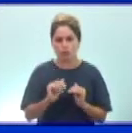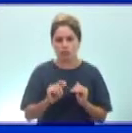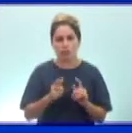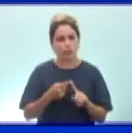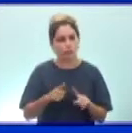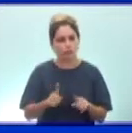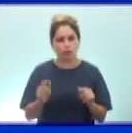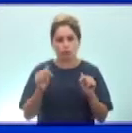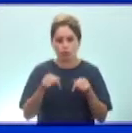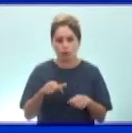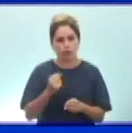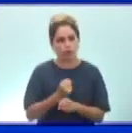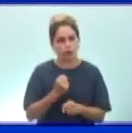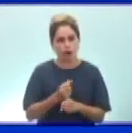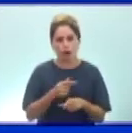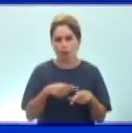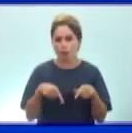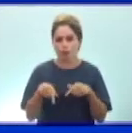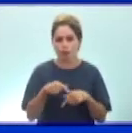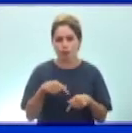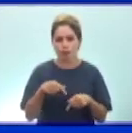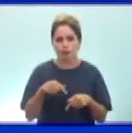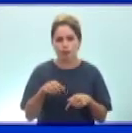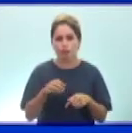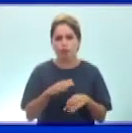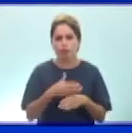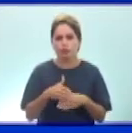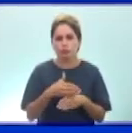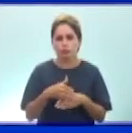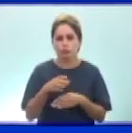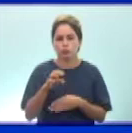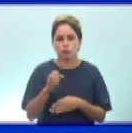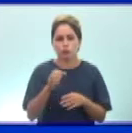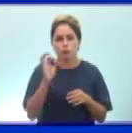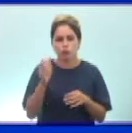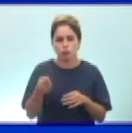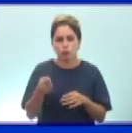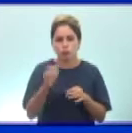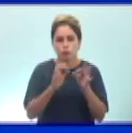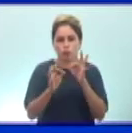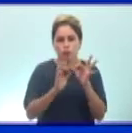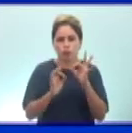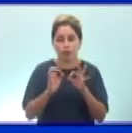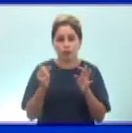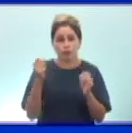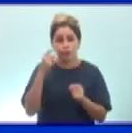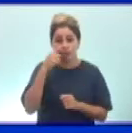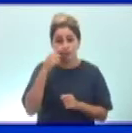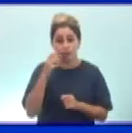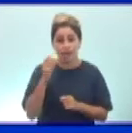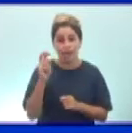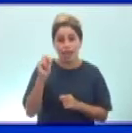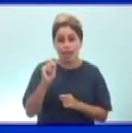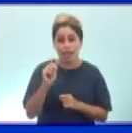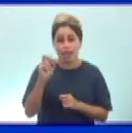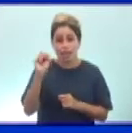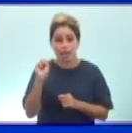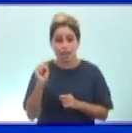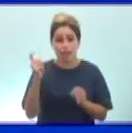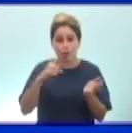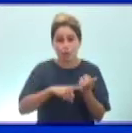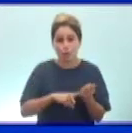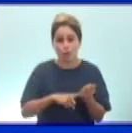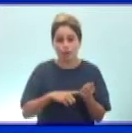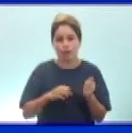solamente trabajaremos las distribuciones donde los átomos terminen en orbitales S o P. Principalmente trabajaremos la